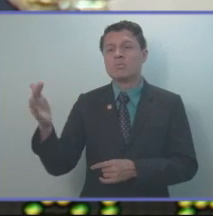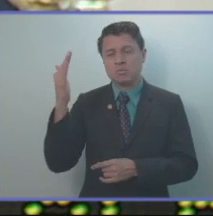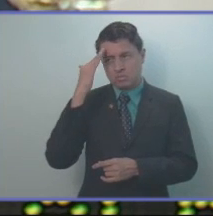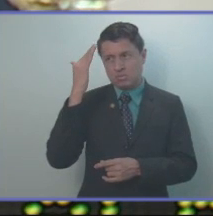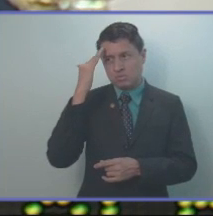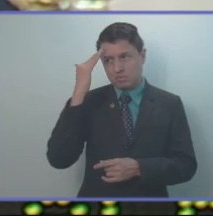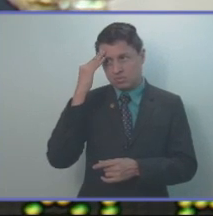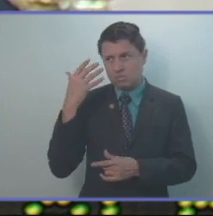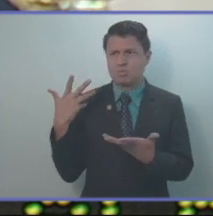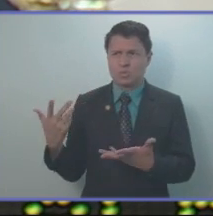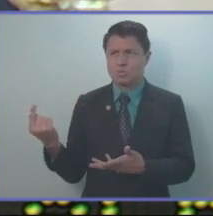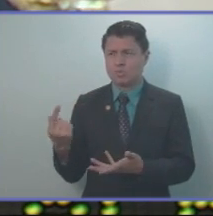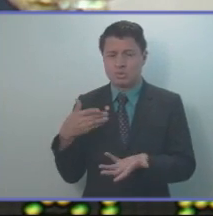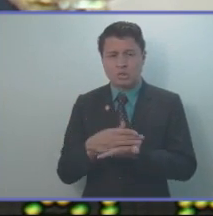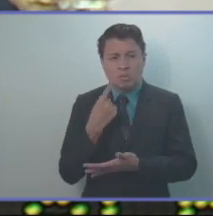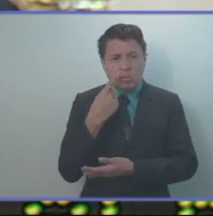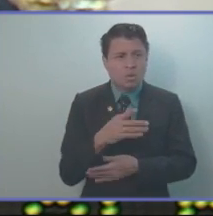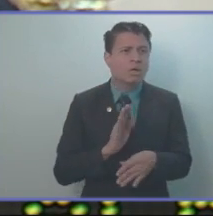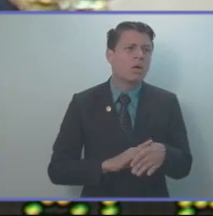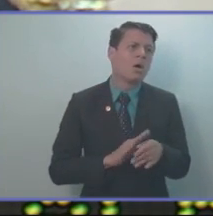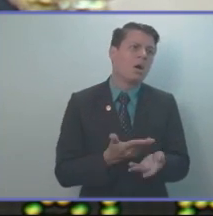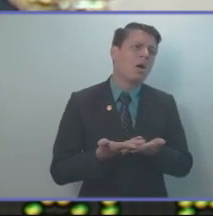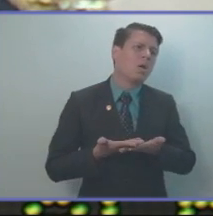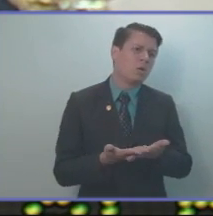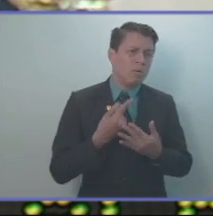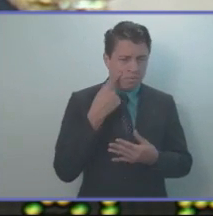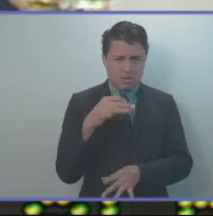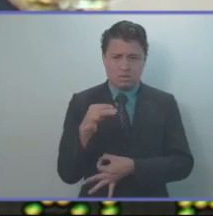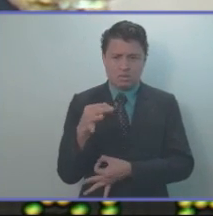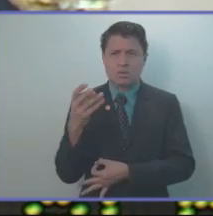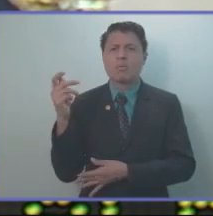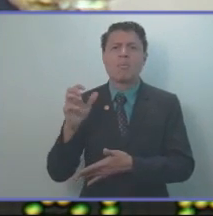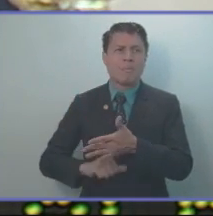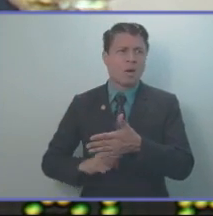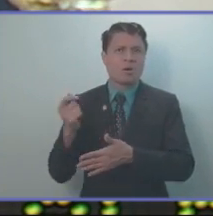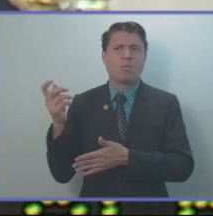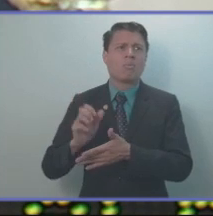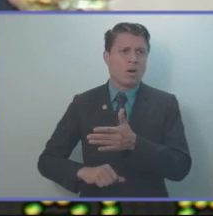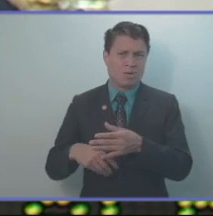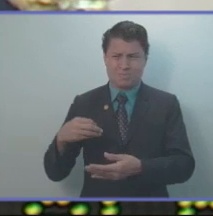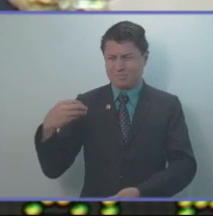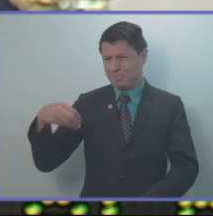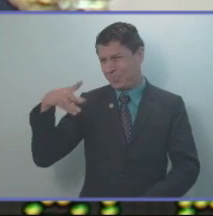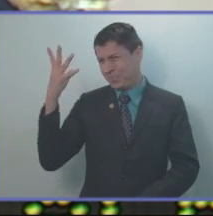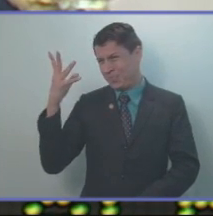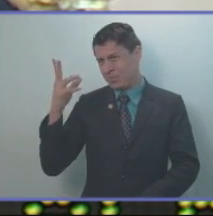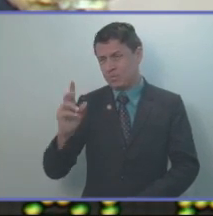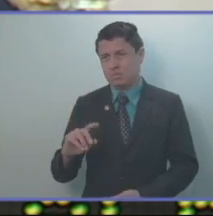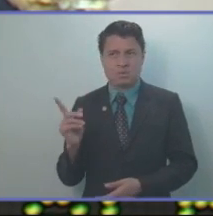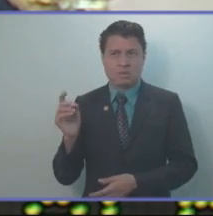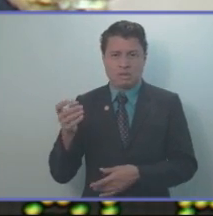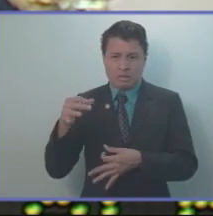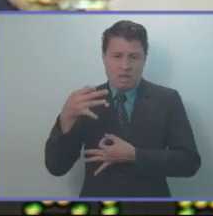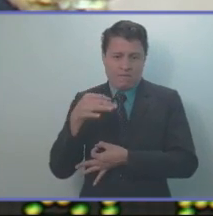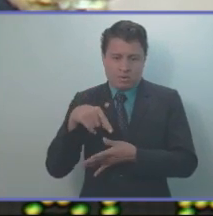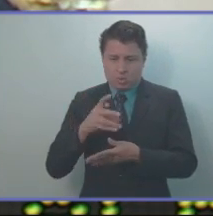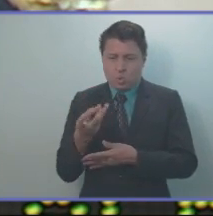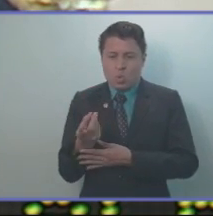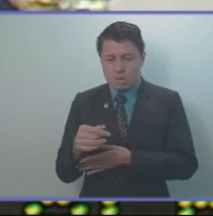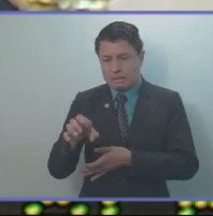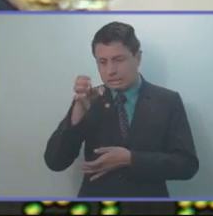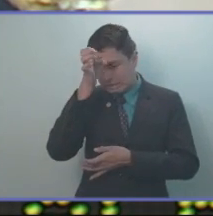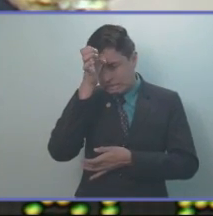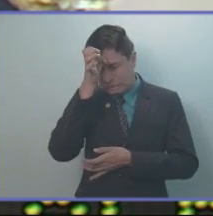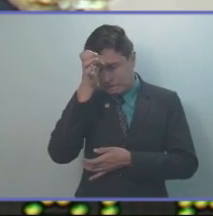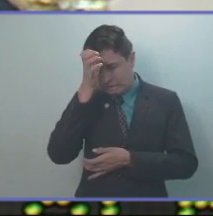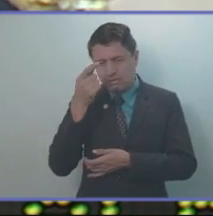me ha buscado mucha gente para tratar de investigar qué es lo que pasaba. Y efectivamente habían